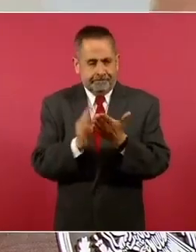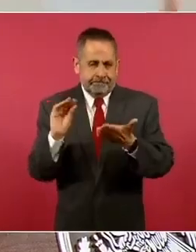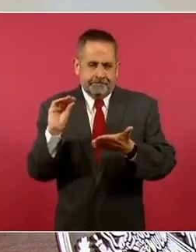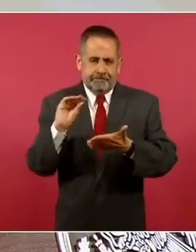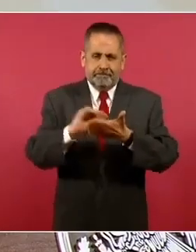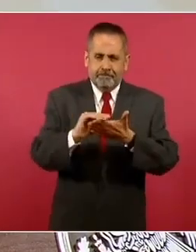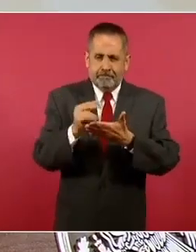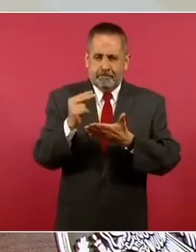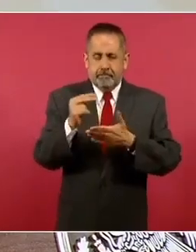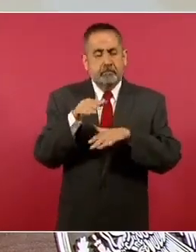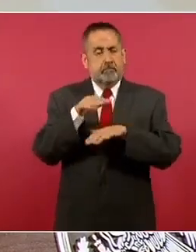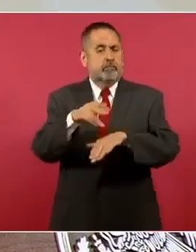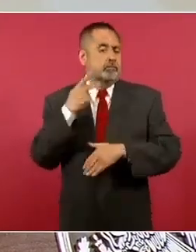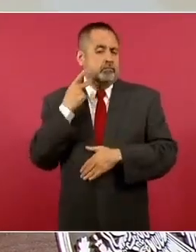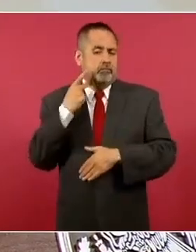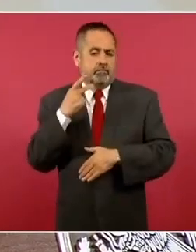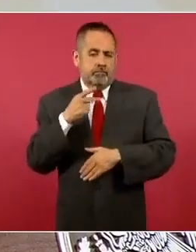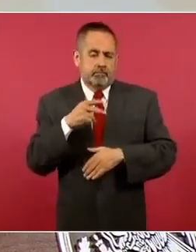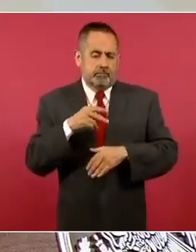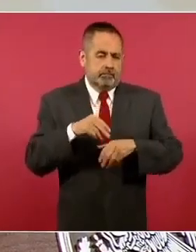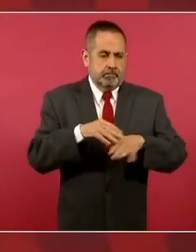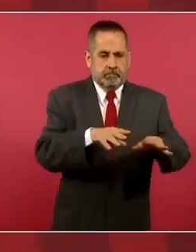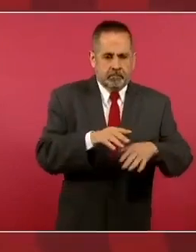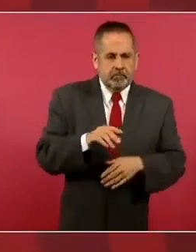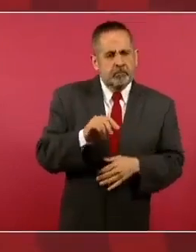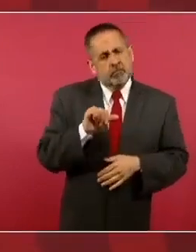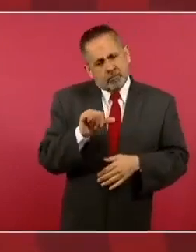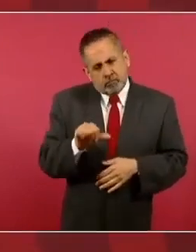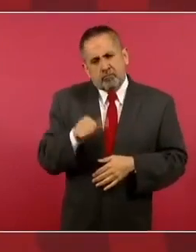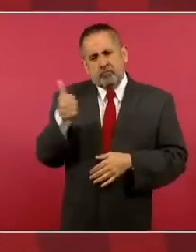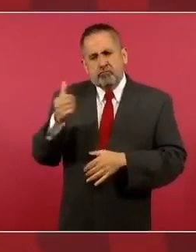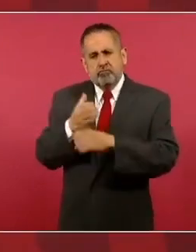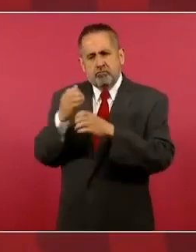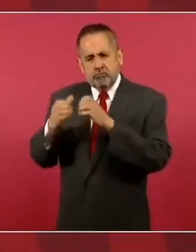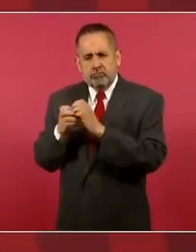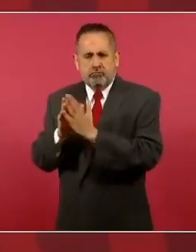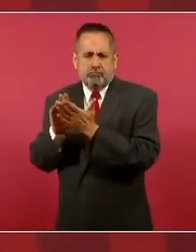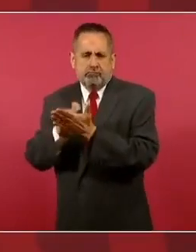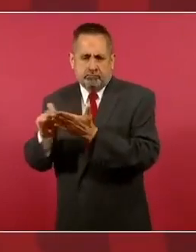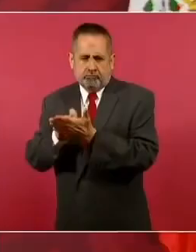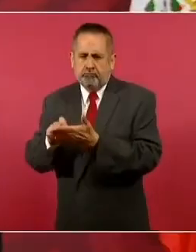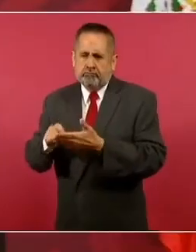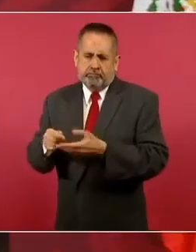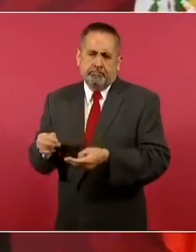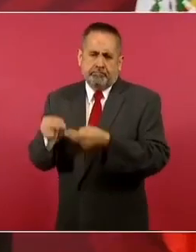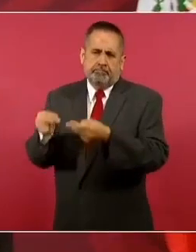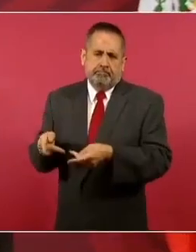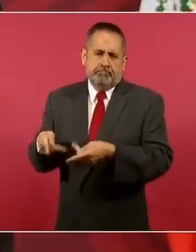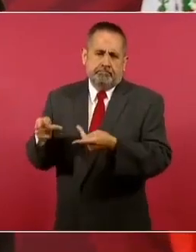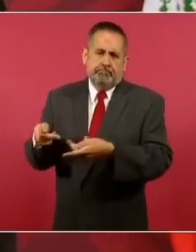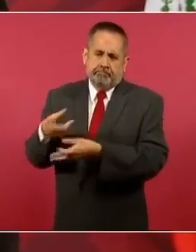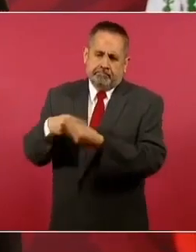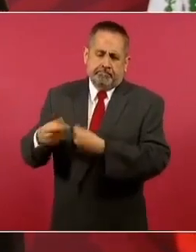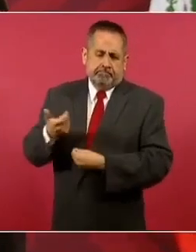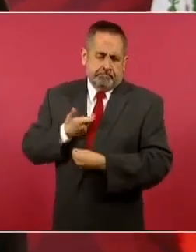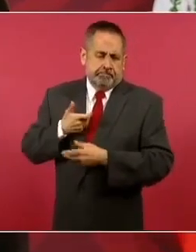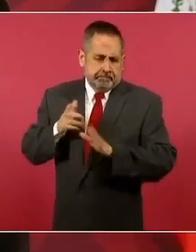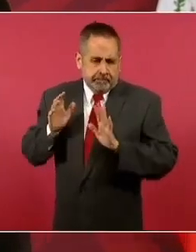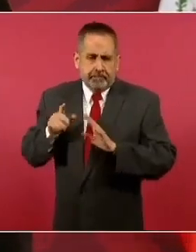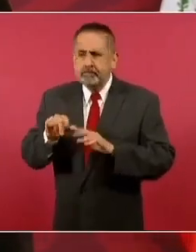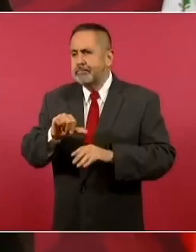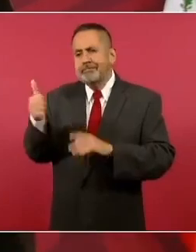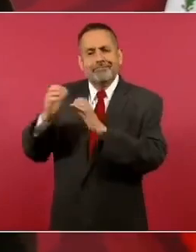de política porque sí voy a seguir escribiendo porque si no no podría yo vivir Imagínese